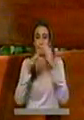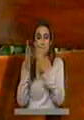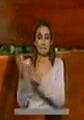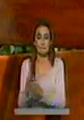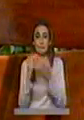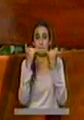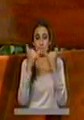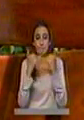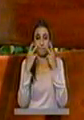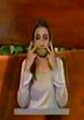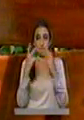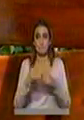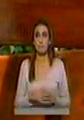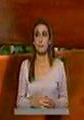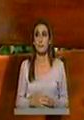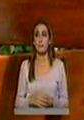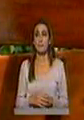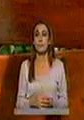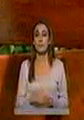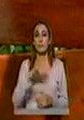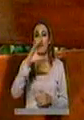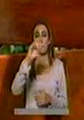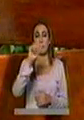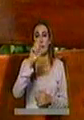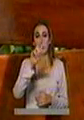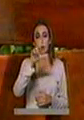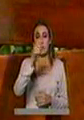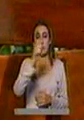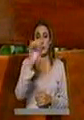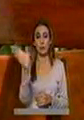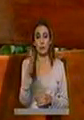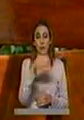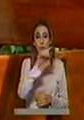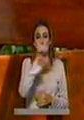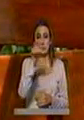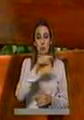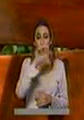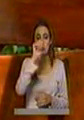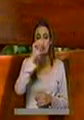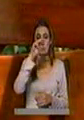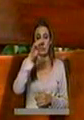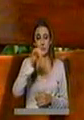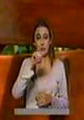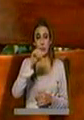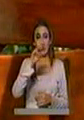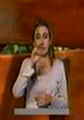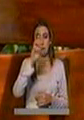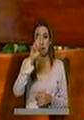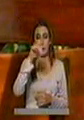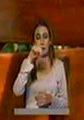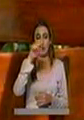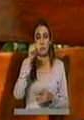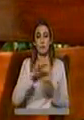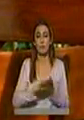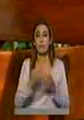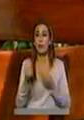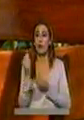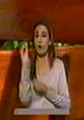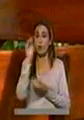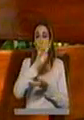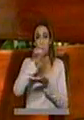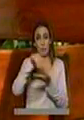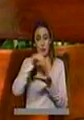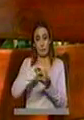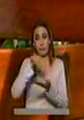sector del turismo nacional. Carlos Zambrano, estudiante de marketing, joven manabita, también emprendedor. Él tiene un